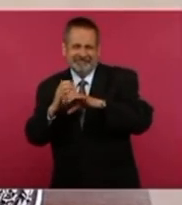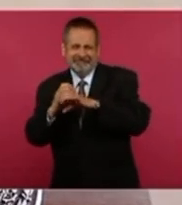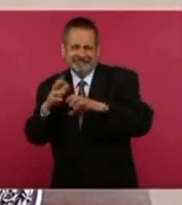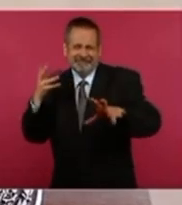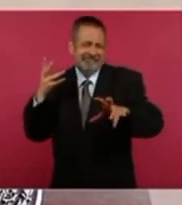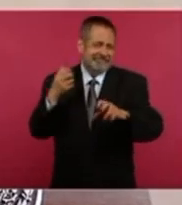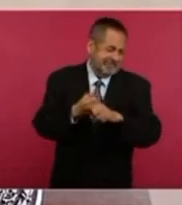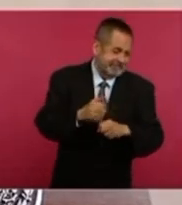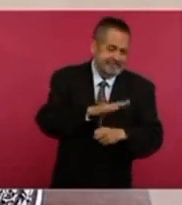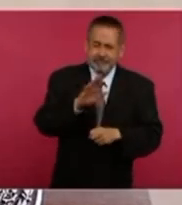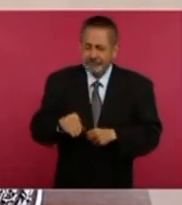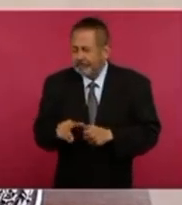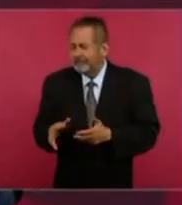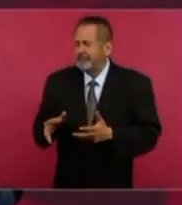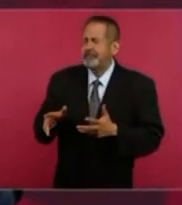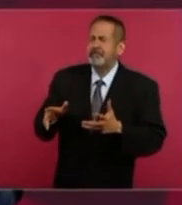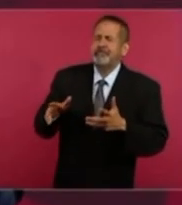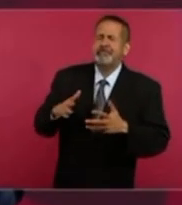¿Cómo no nos va a doler eso?